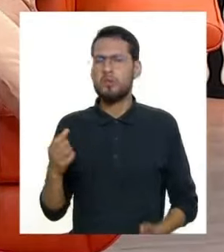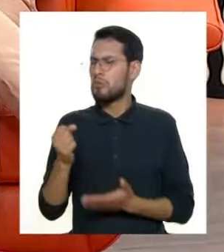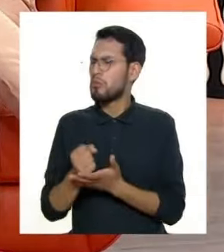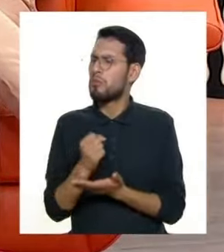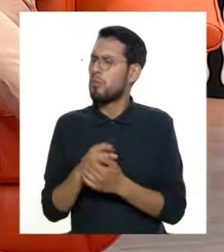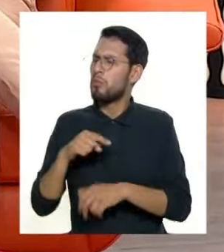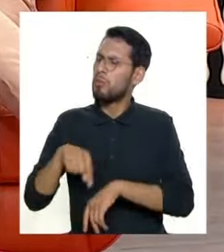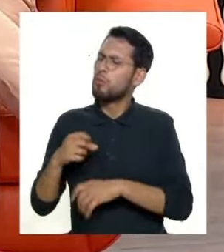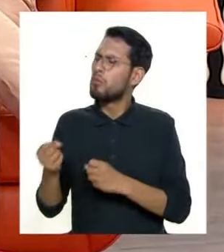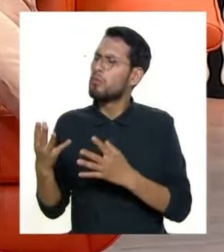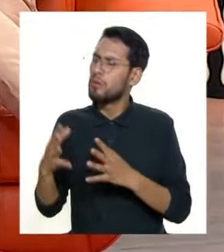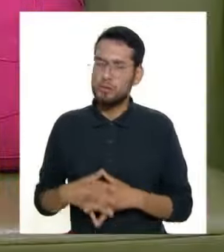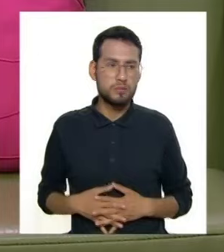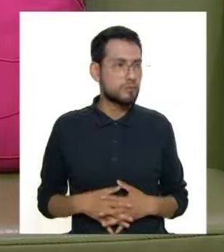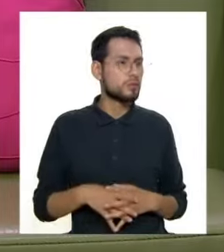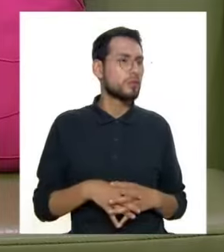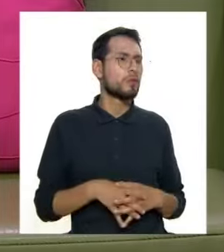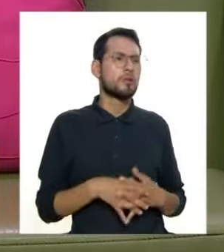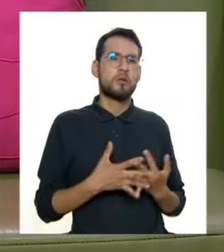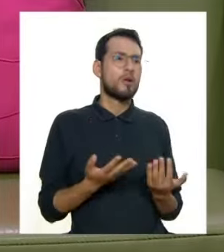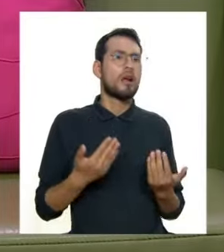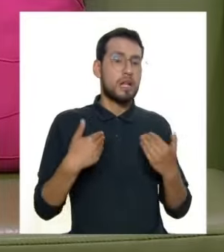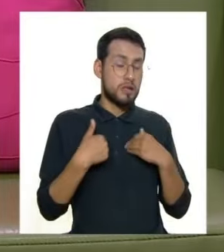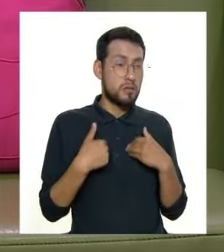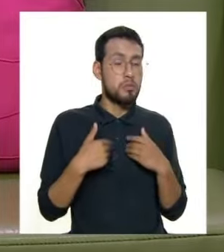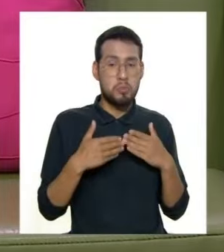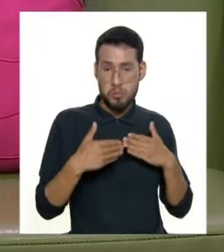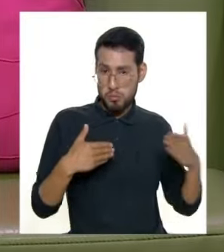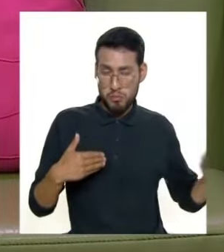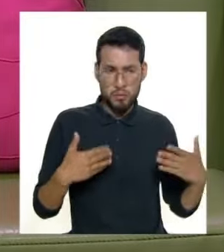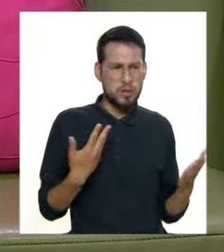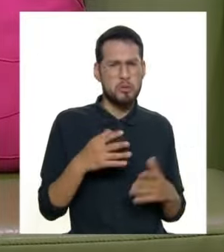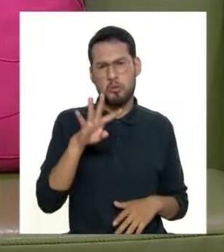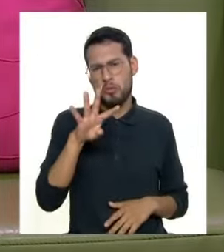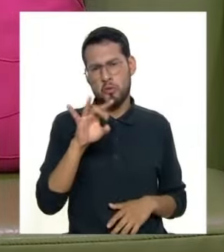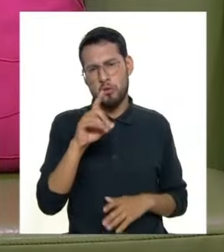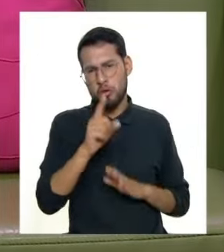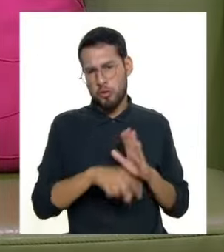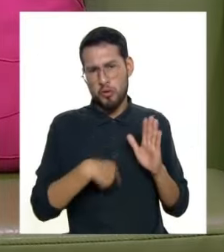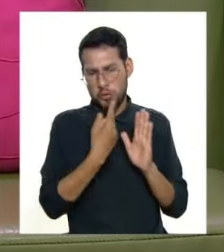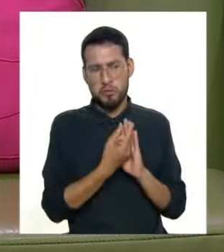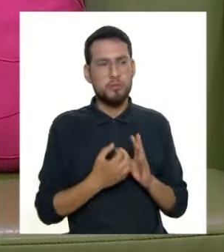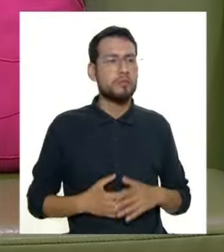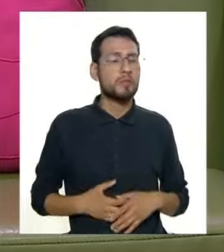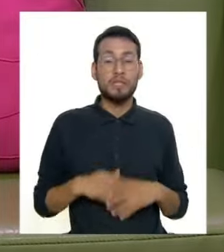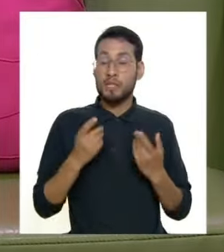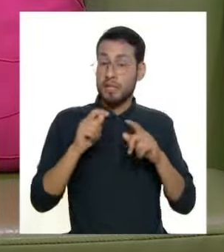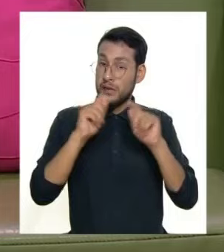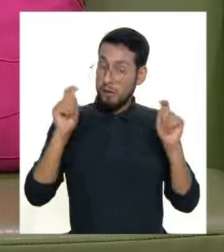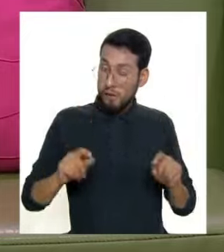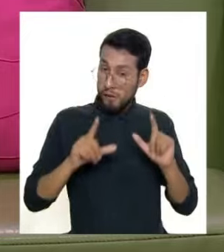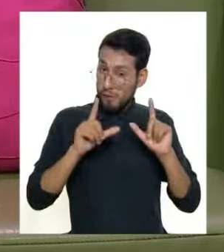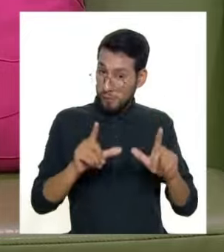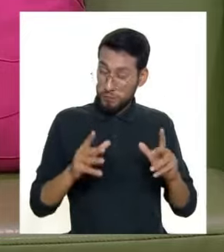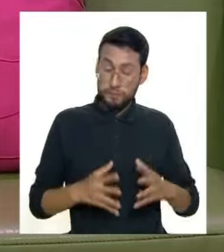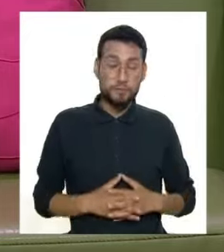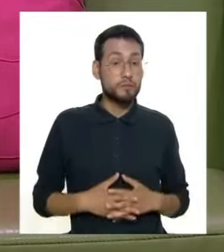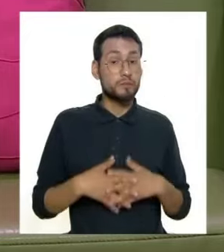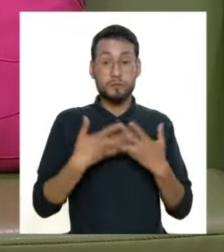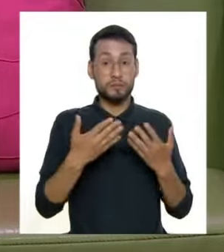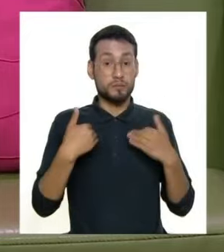cuánto demora? Bueno, nosotros tenemos plazos, que son 48 horas. Todos estos títulos que